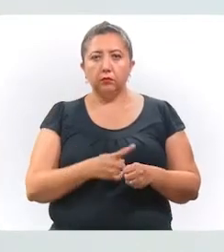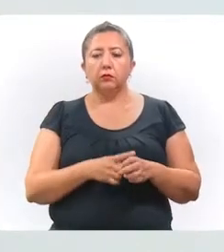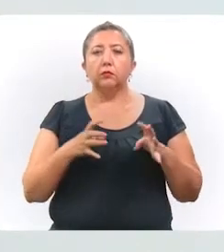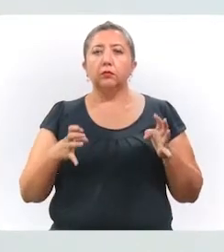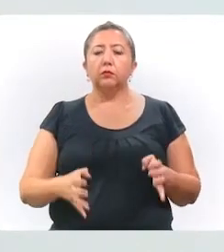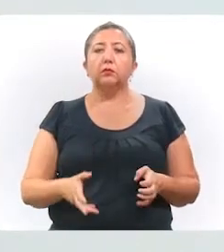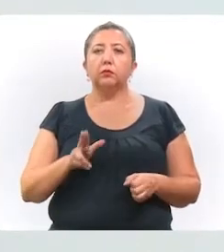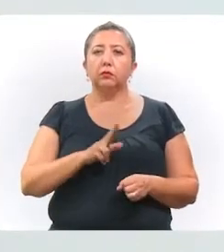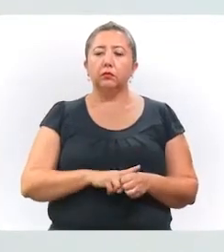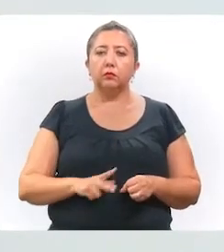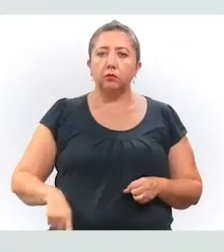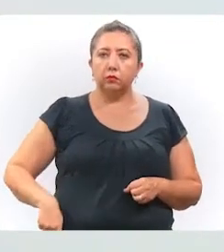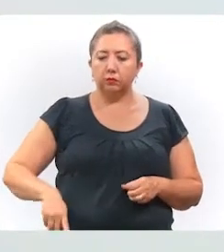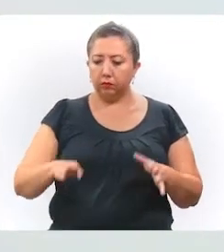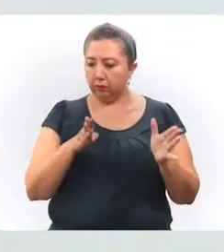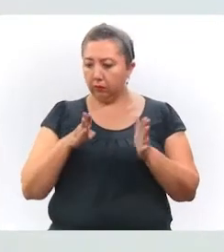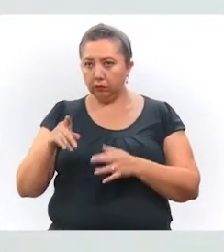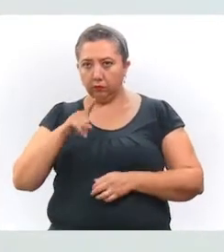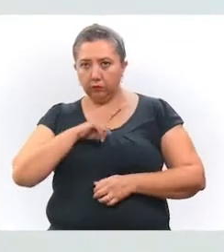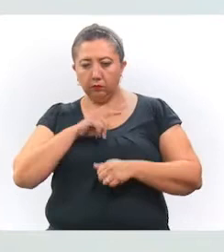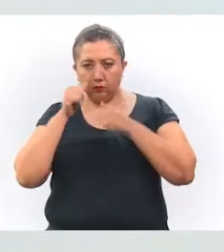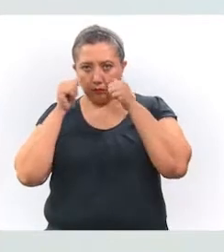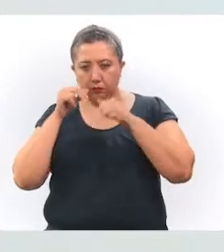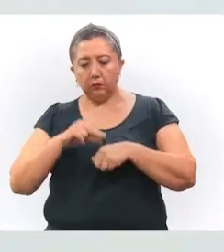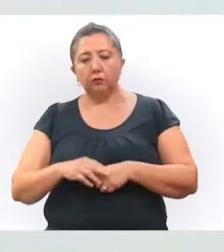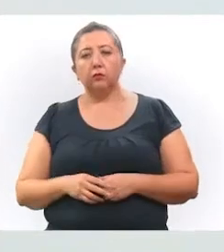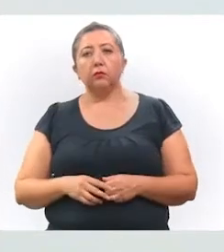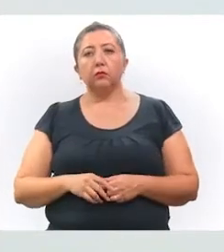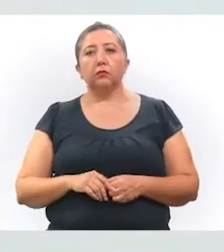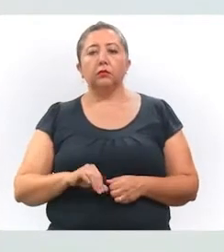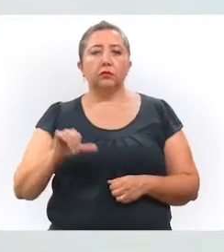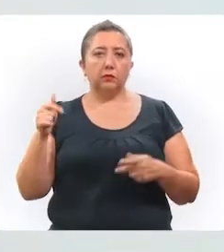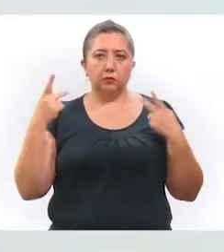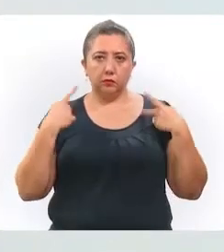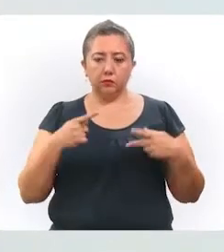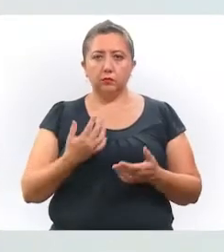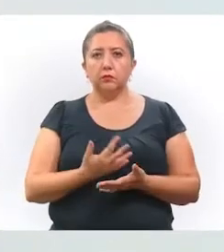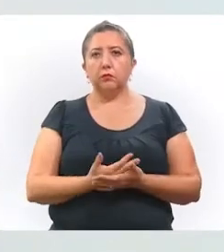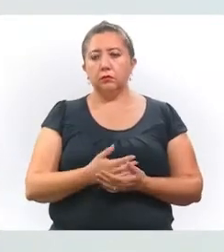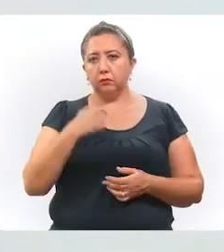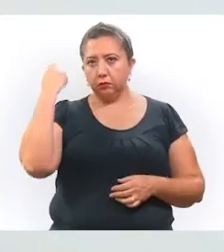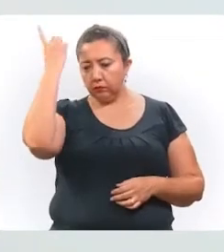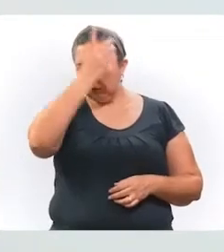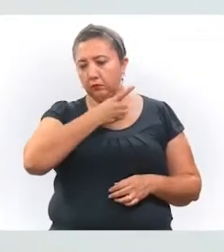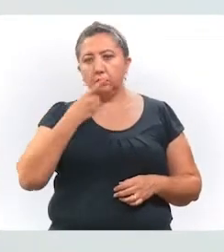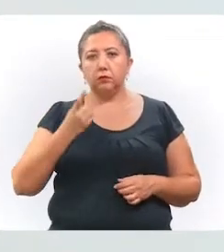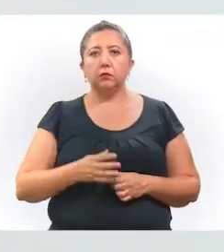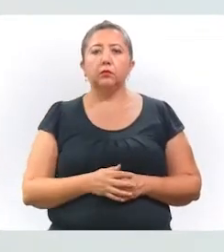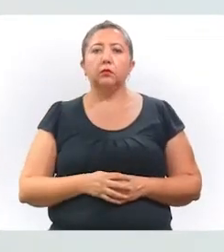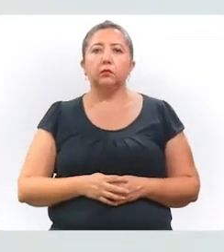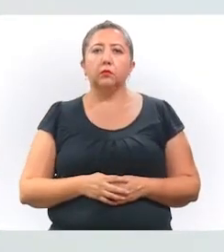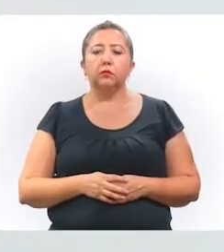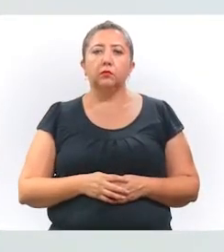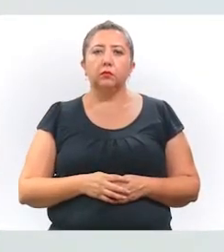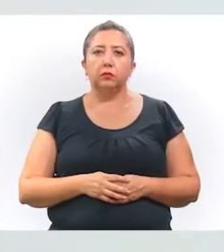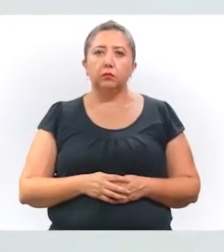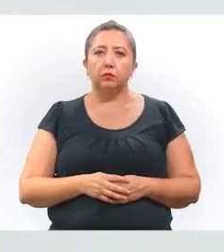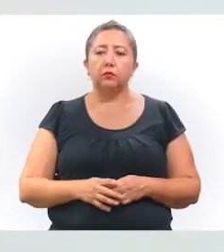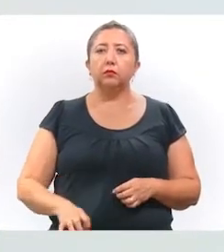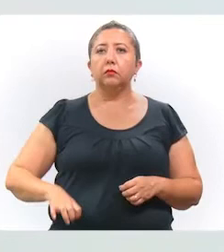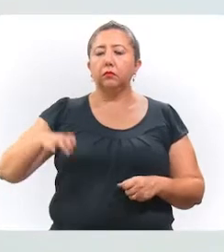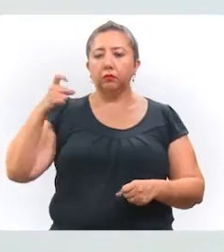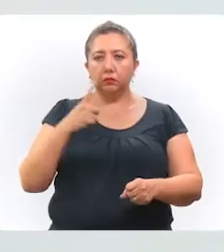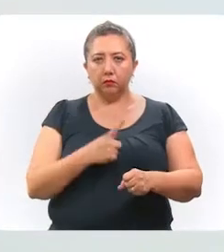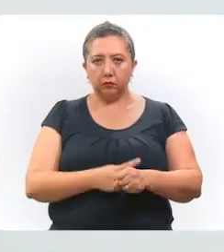casos positivos están en hospitales públicos y en aislamiento total. Hay otros pacientes a la espera de diagnóstico.